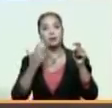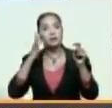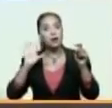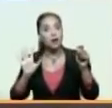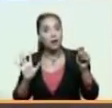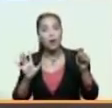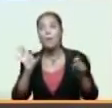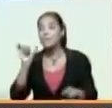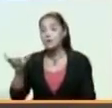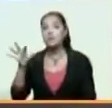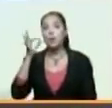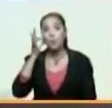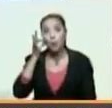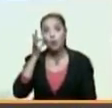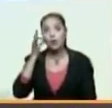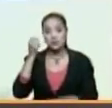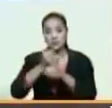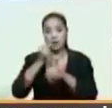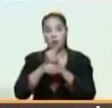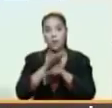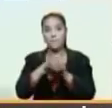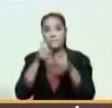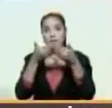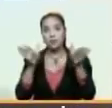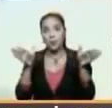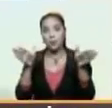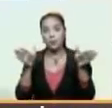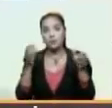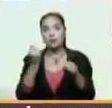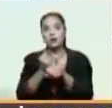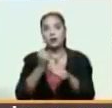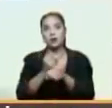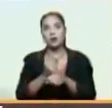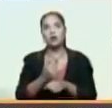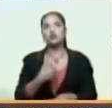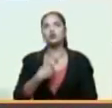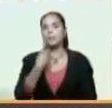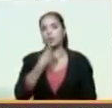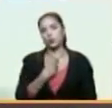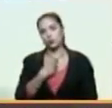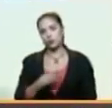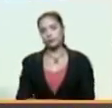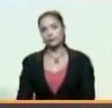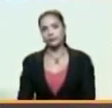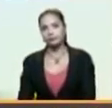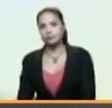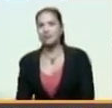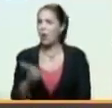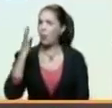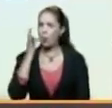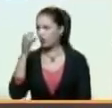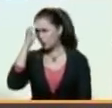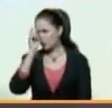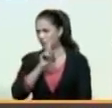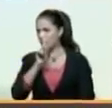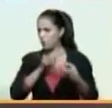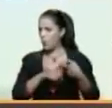siendo ella la titular de la acción penal. Yo me hago la pregunta siguiente. ¿No sabía ella que su